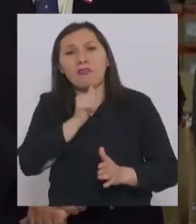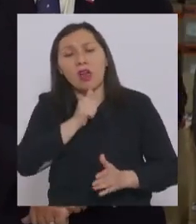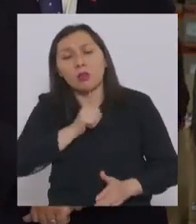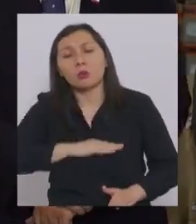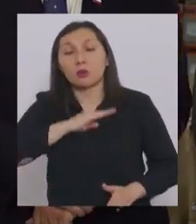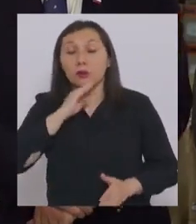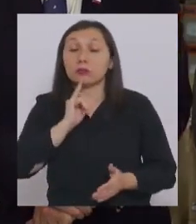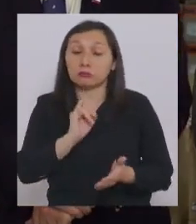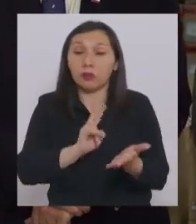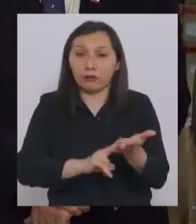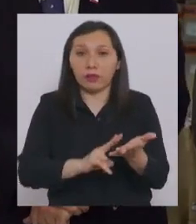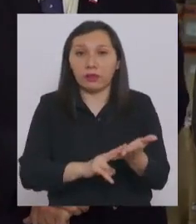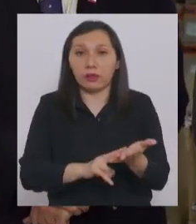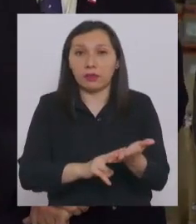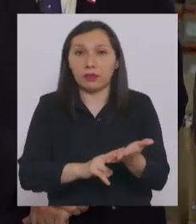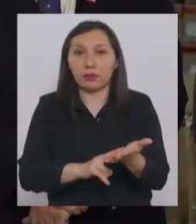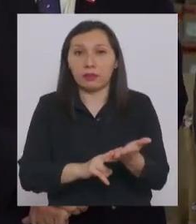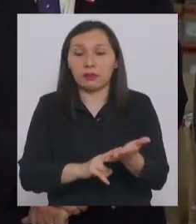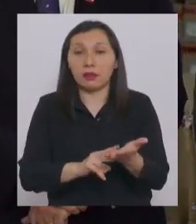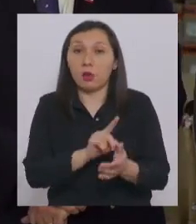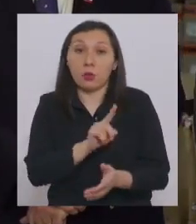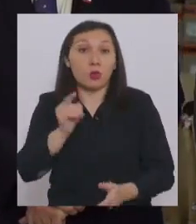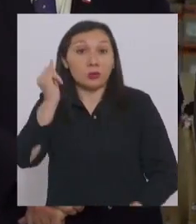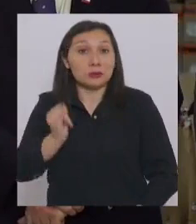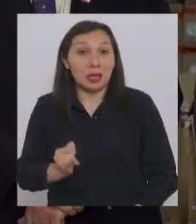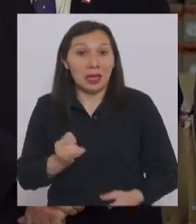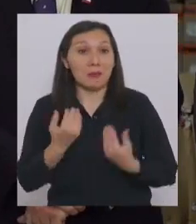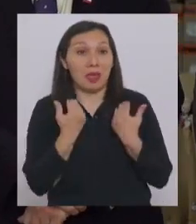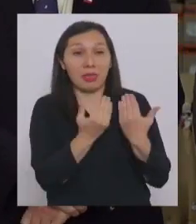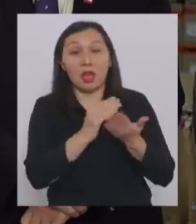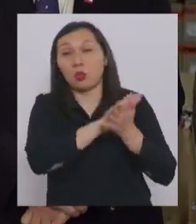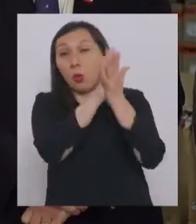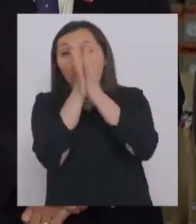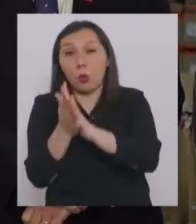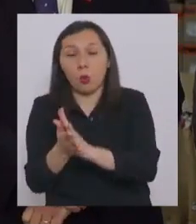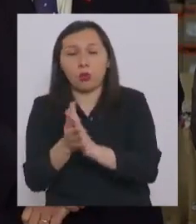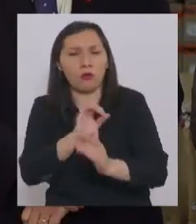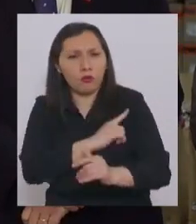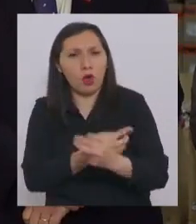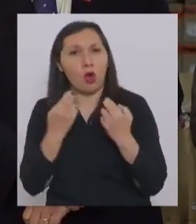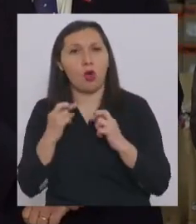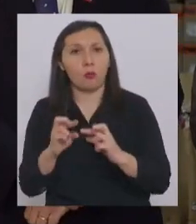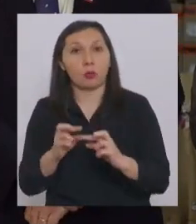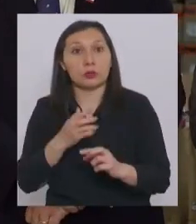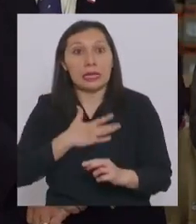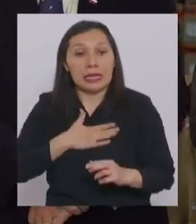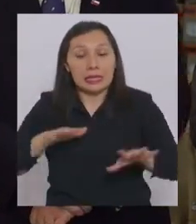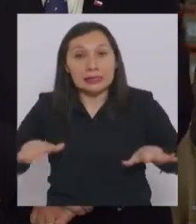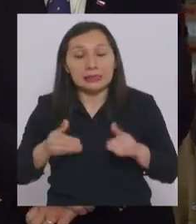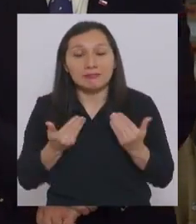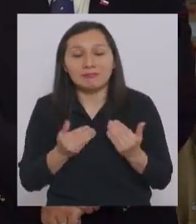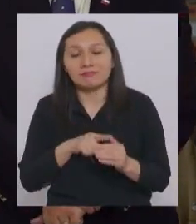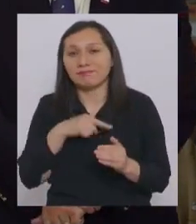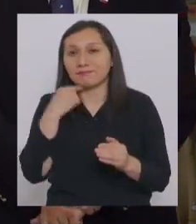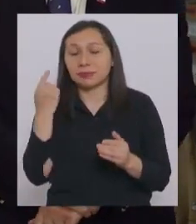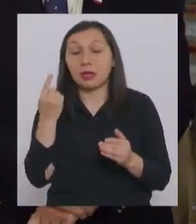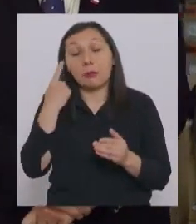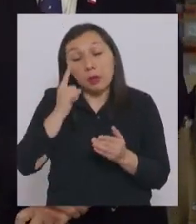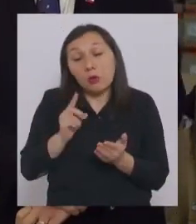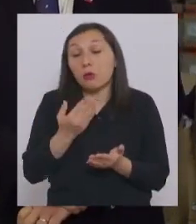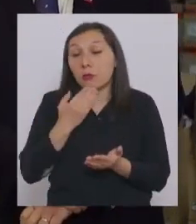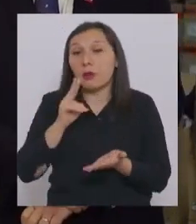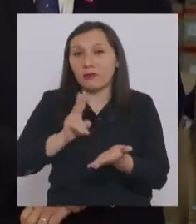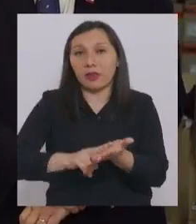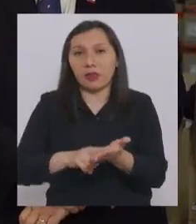insuficiente. Es verdad, no siempre pudimos llegar a todos los lugares con la fuerza y oportunidad con que queríamos. Pero también es verdad